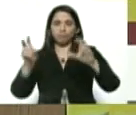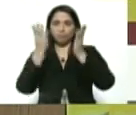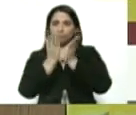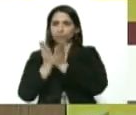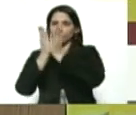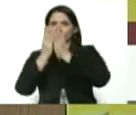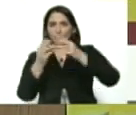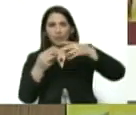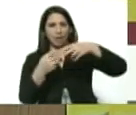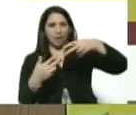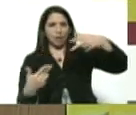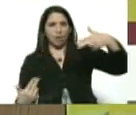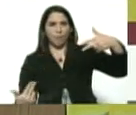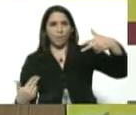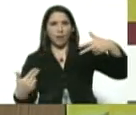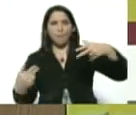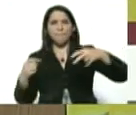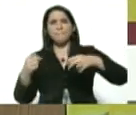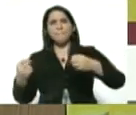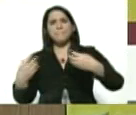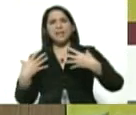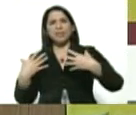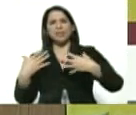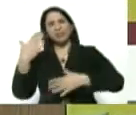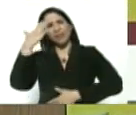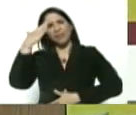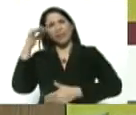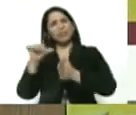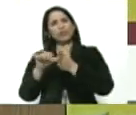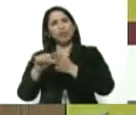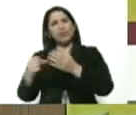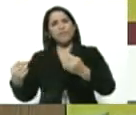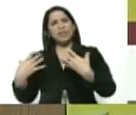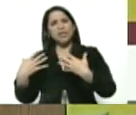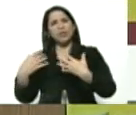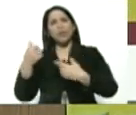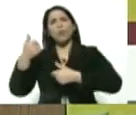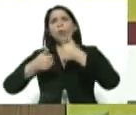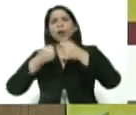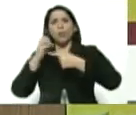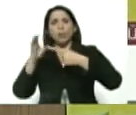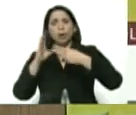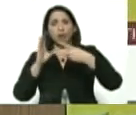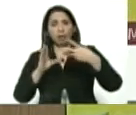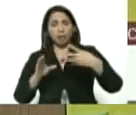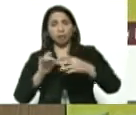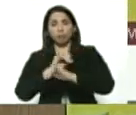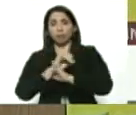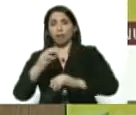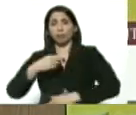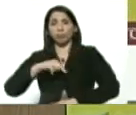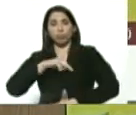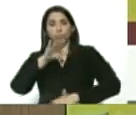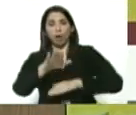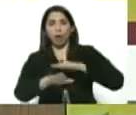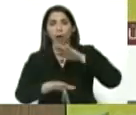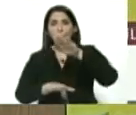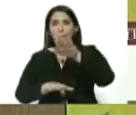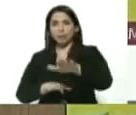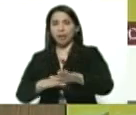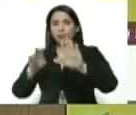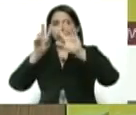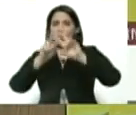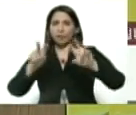genoma del virus para saber de dónde provino este virus y cuáles son las características ya hemos ido avanzando en el estudio